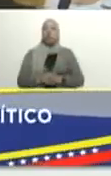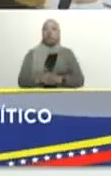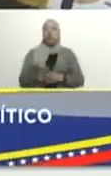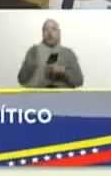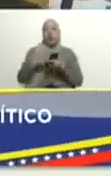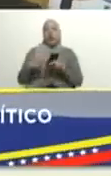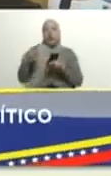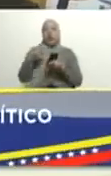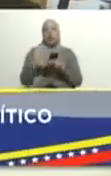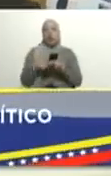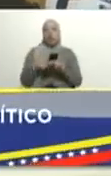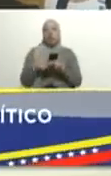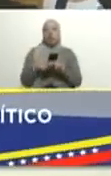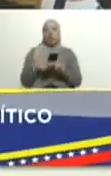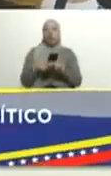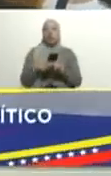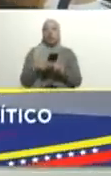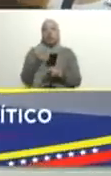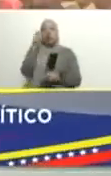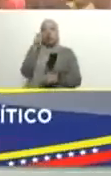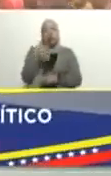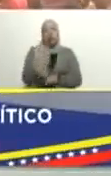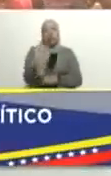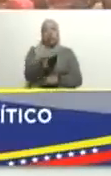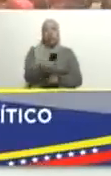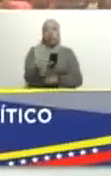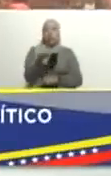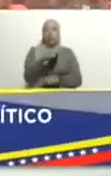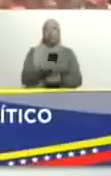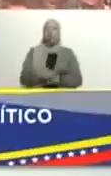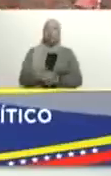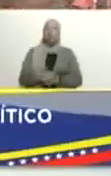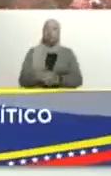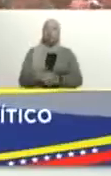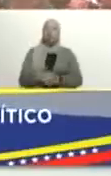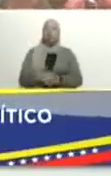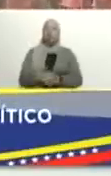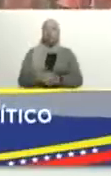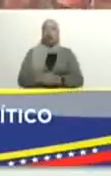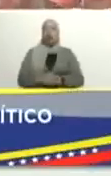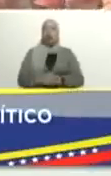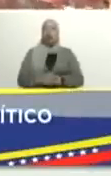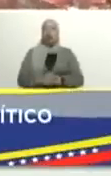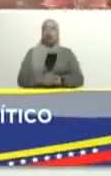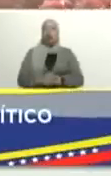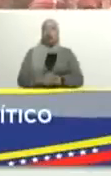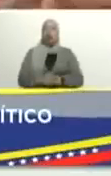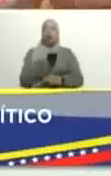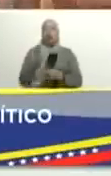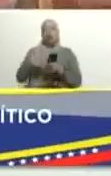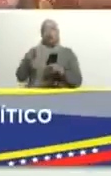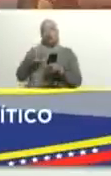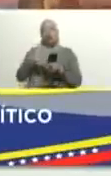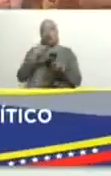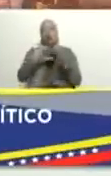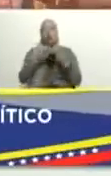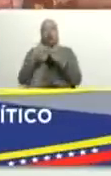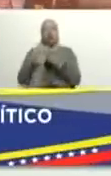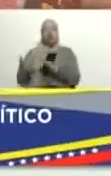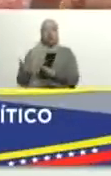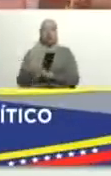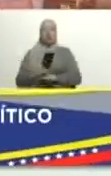Jesús, él se despidió del pueblo. Corazón de Jesús, perdón, Corazón de Jesús, Niño Jesús, el barrio arriba, en